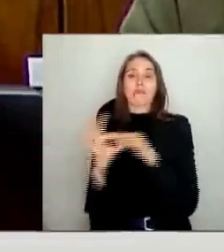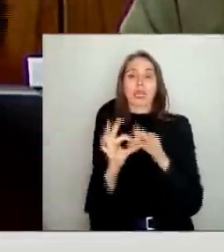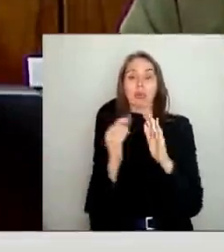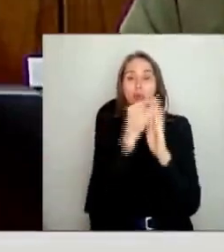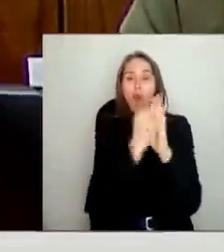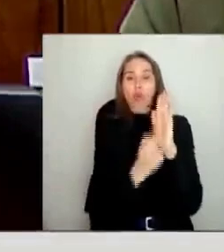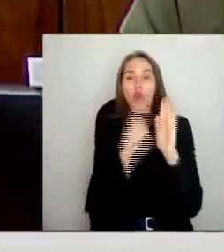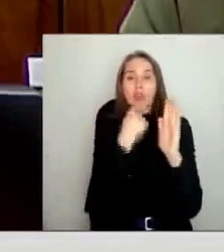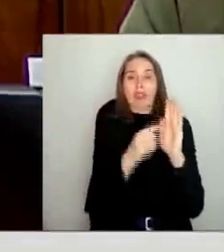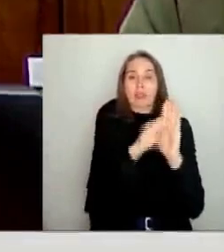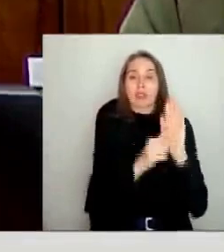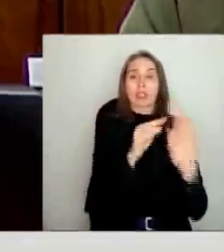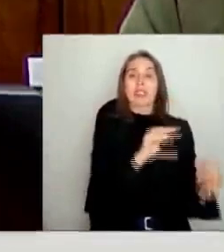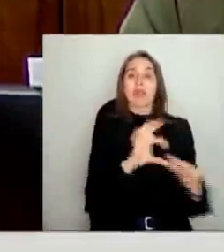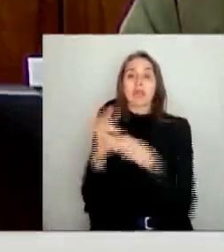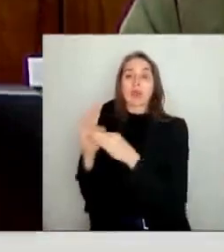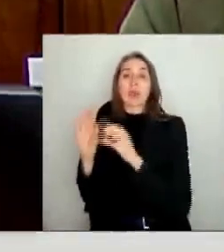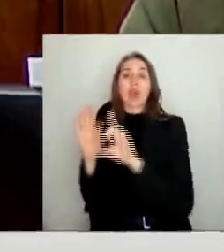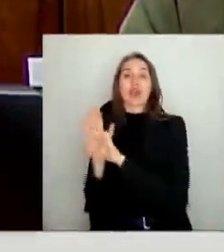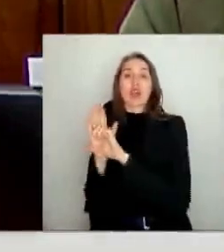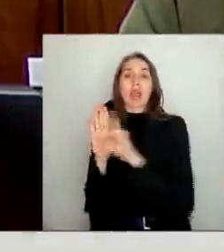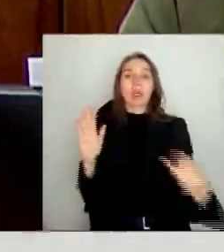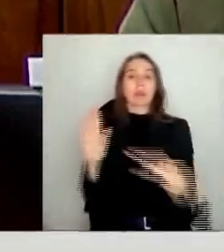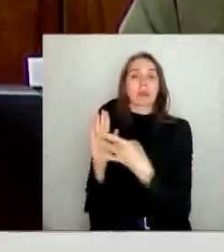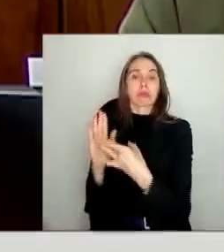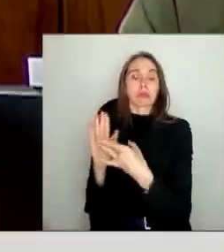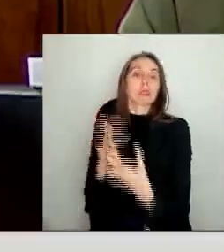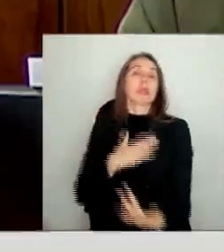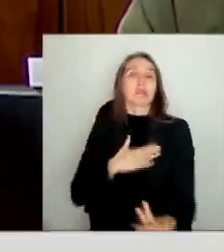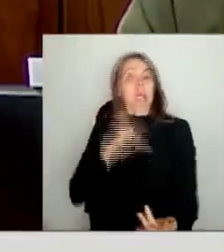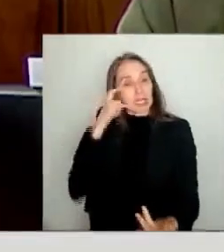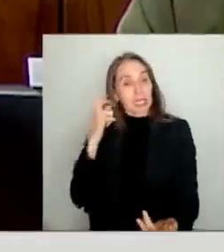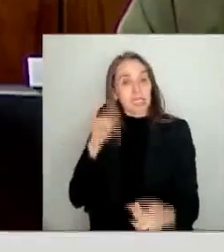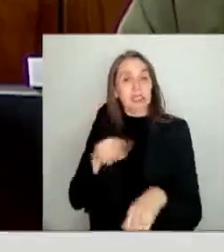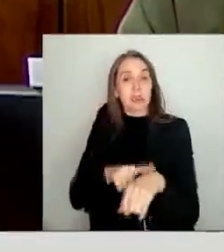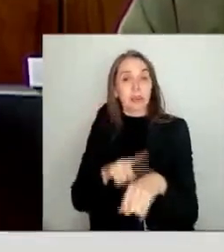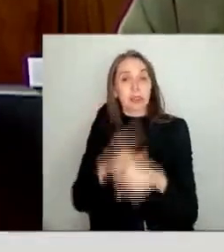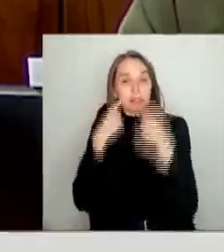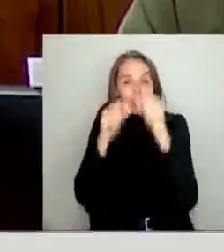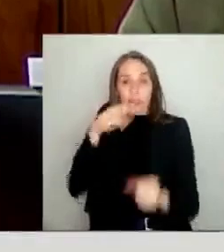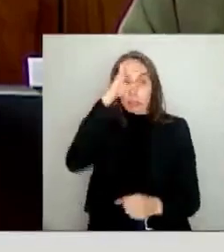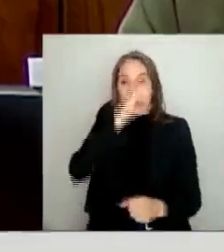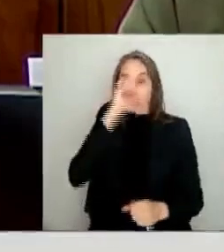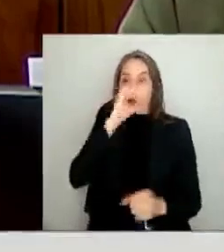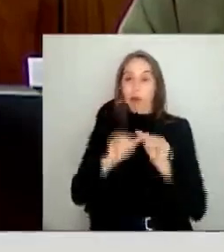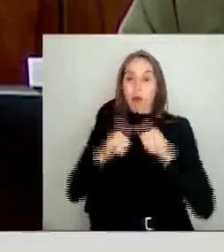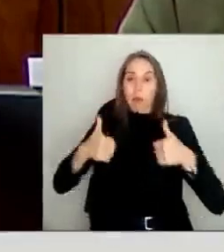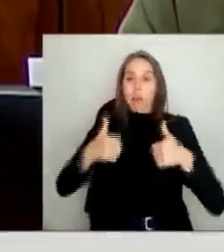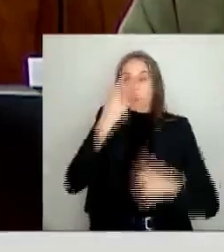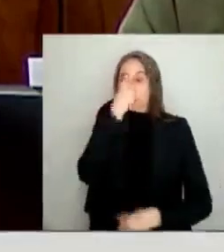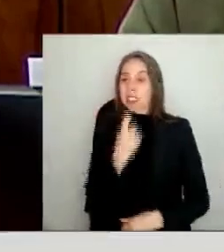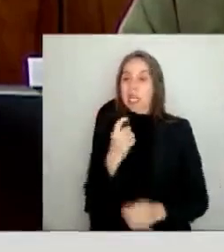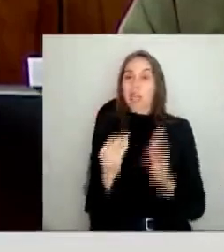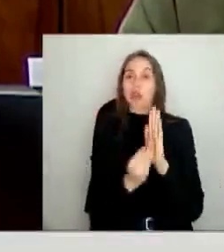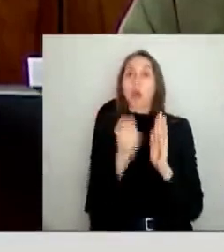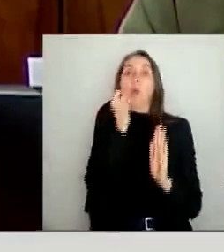vínculo con una ley que se la está saltando entonces creo que es el momento de revisar nuestros criterios y de ponernos serios respecto al valor que le damos a la Constitución